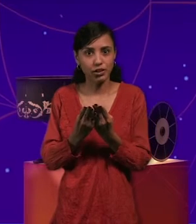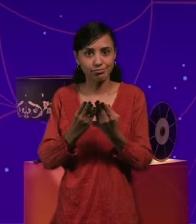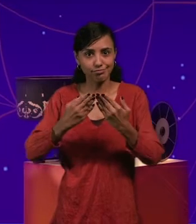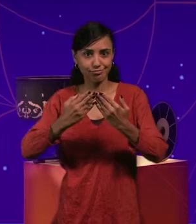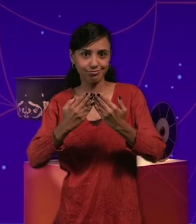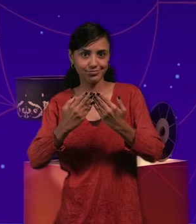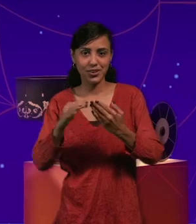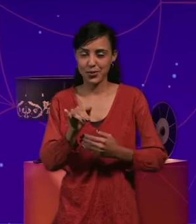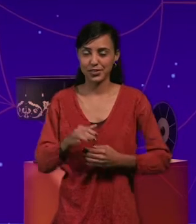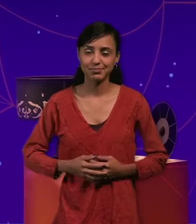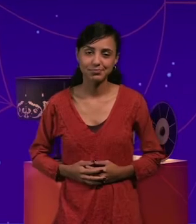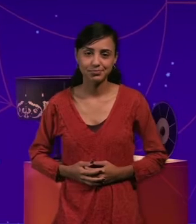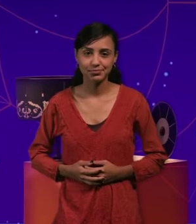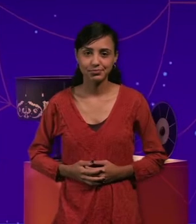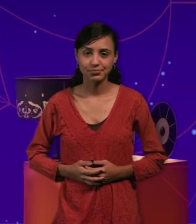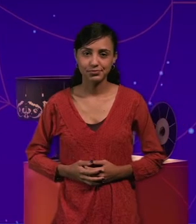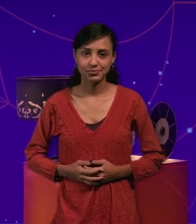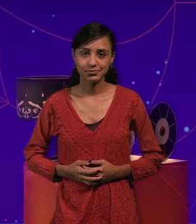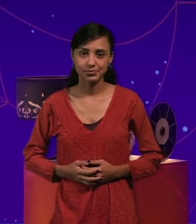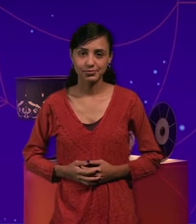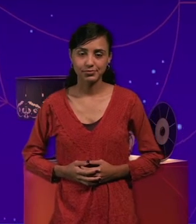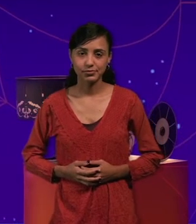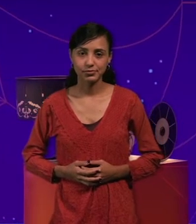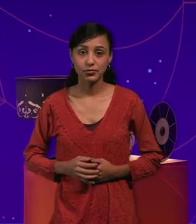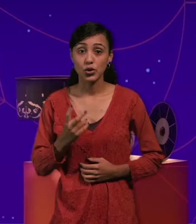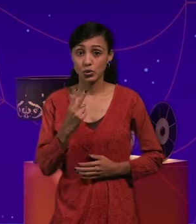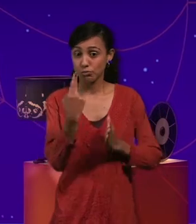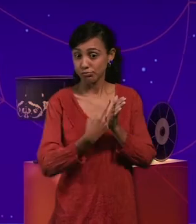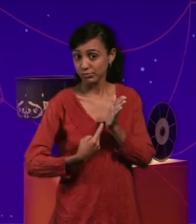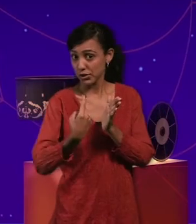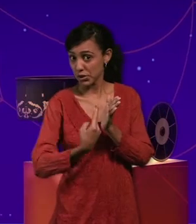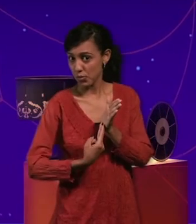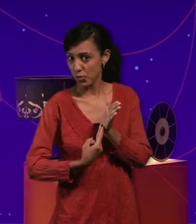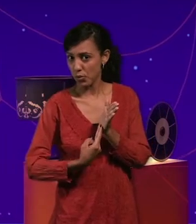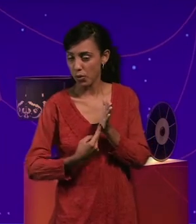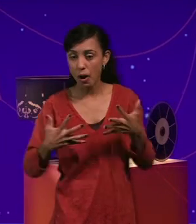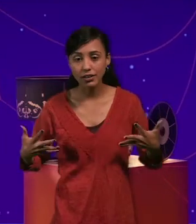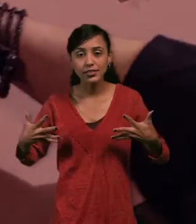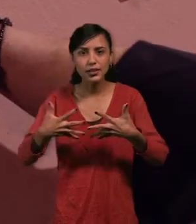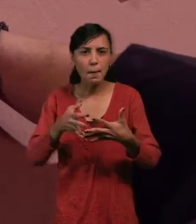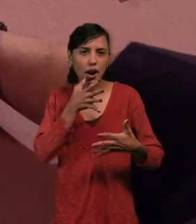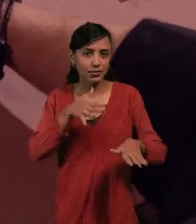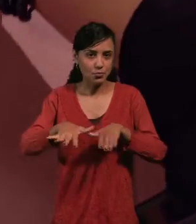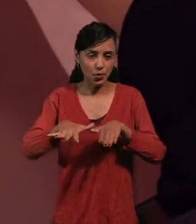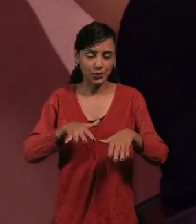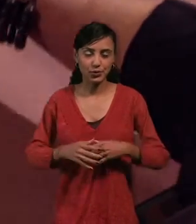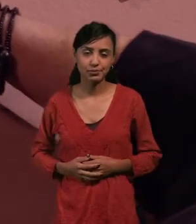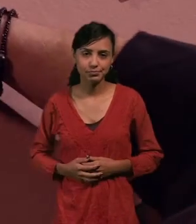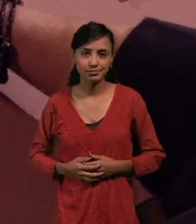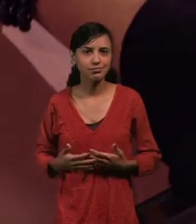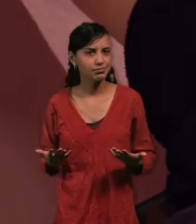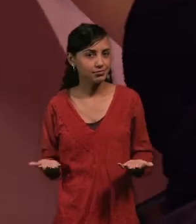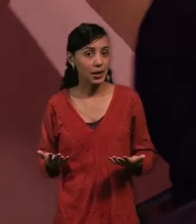Ahora, ¿cómo vamos a hacer aquí los dibujos? Los dos dibujos que unidos nos van a generar una ilusión de movimiento. Bueno, lo